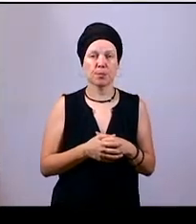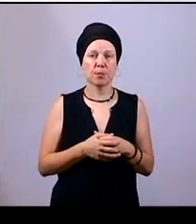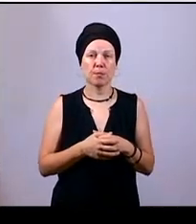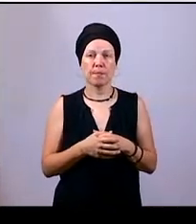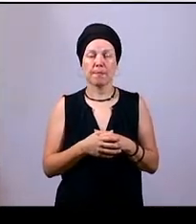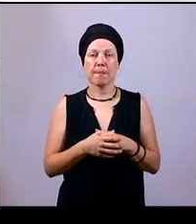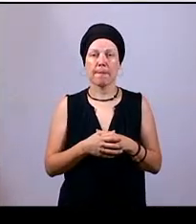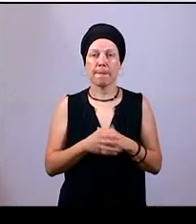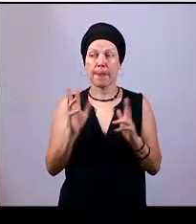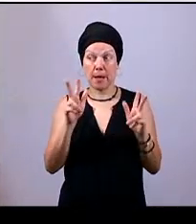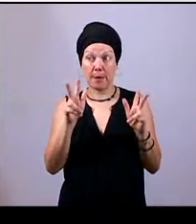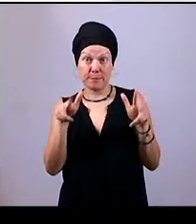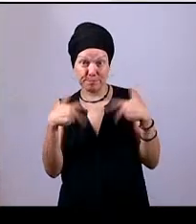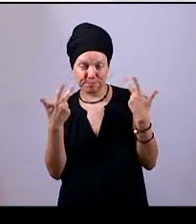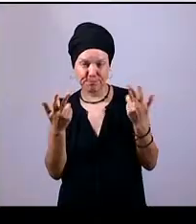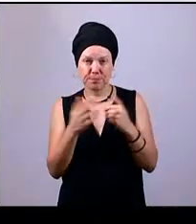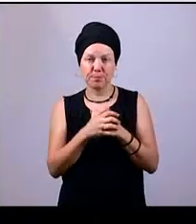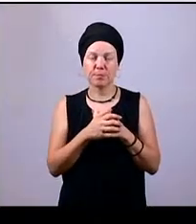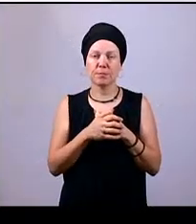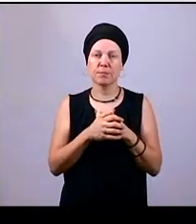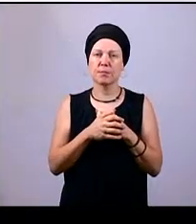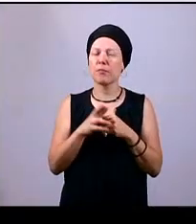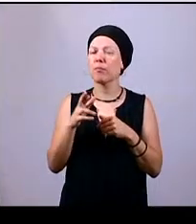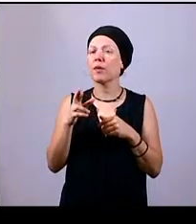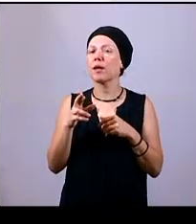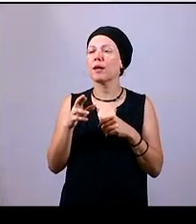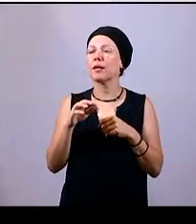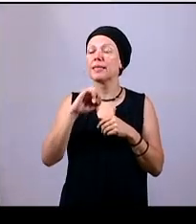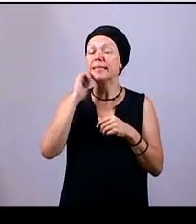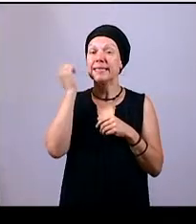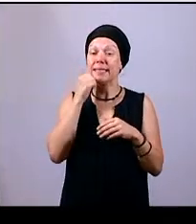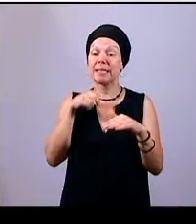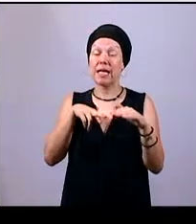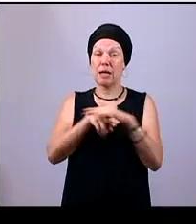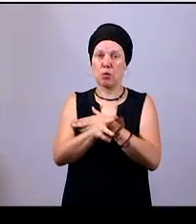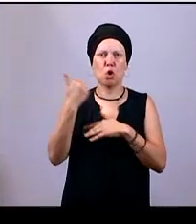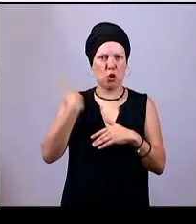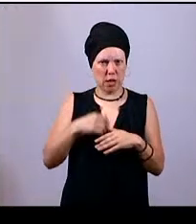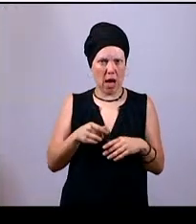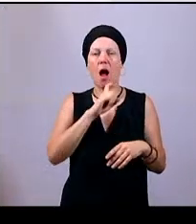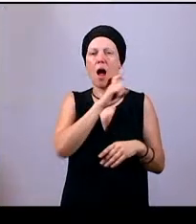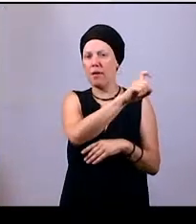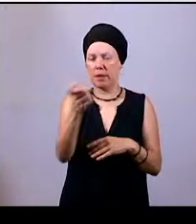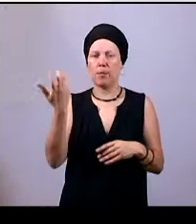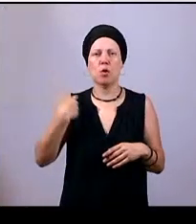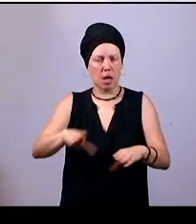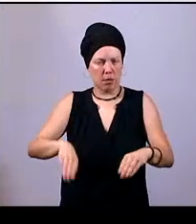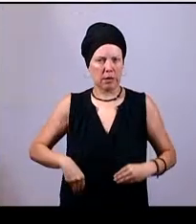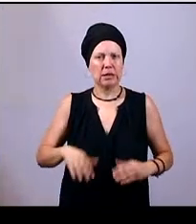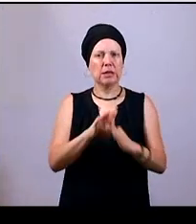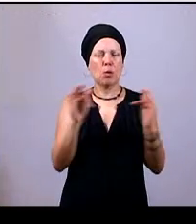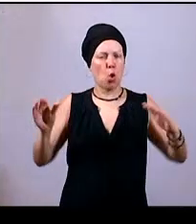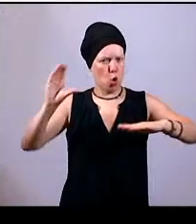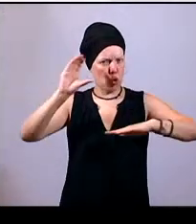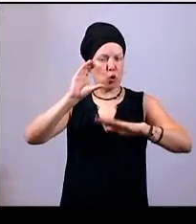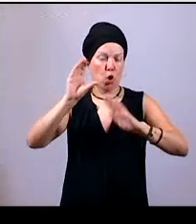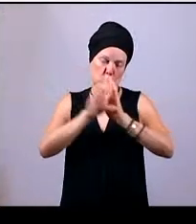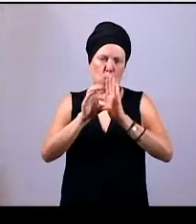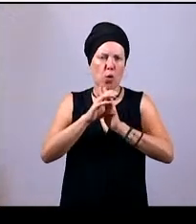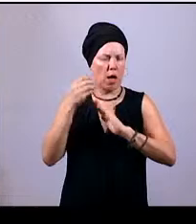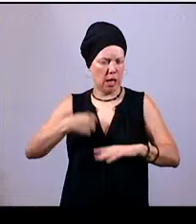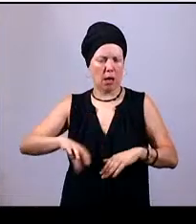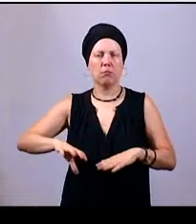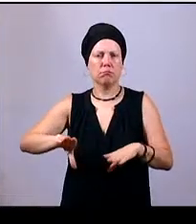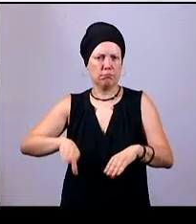Si me lo permite, empiezo por la segunda. El recurso ya lo anunciamos, fue admitido por parte del Tribunal Constitucional y espero que